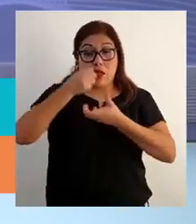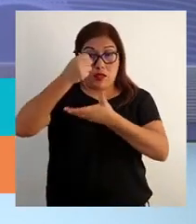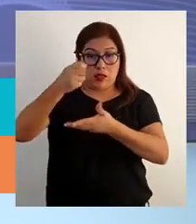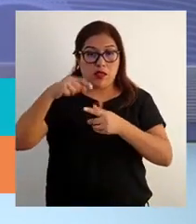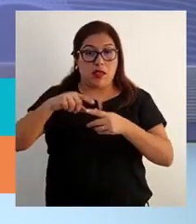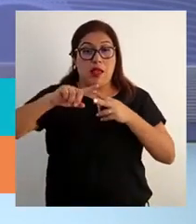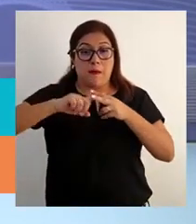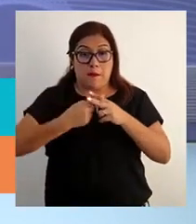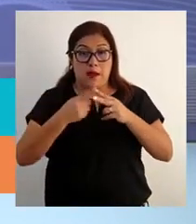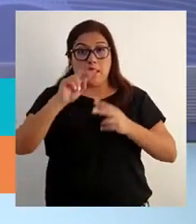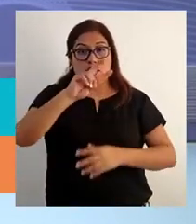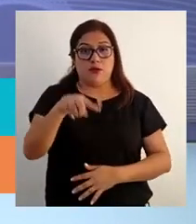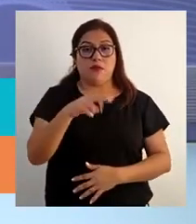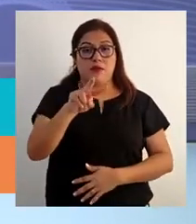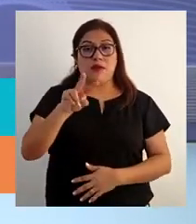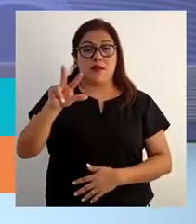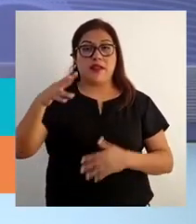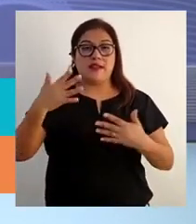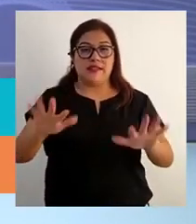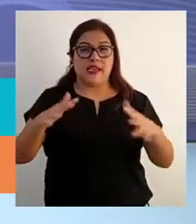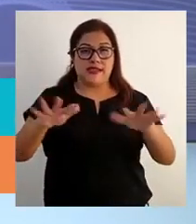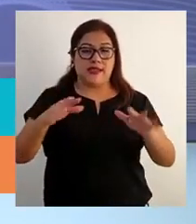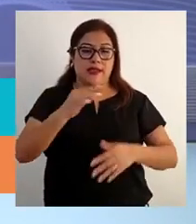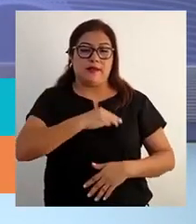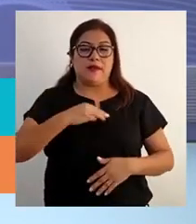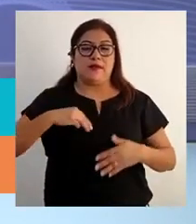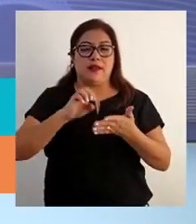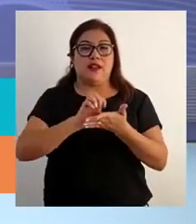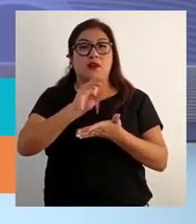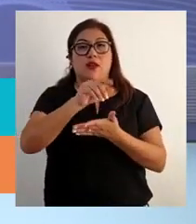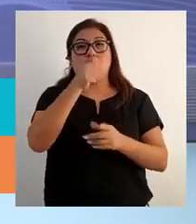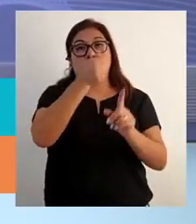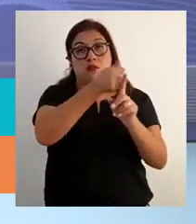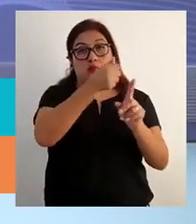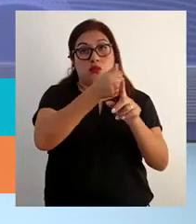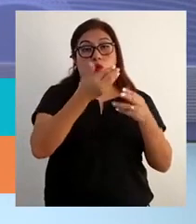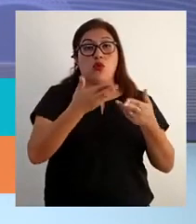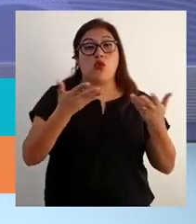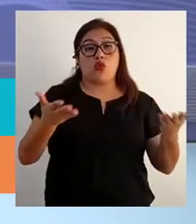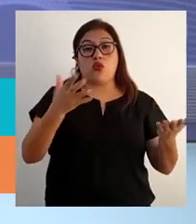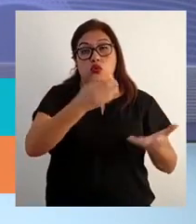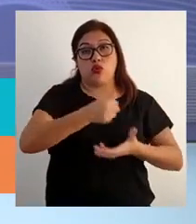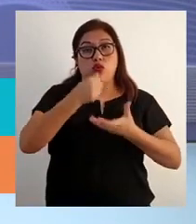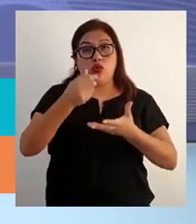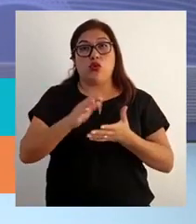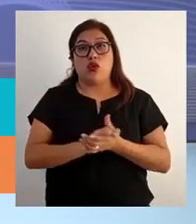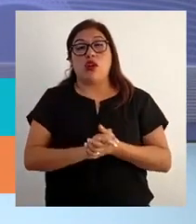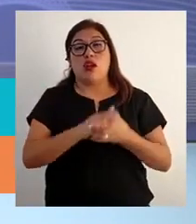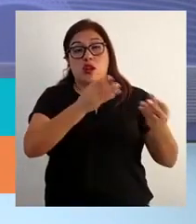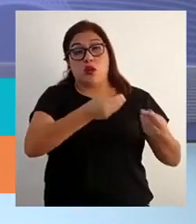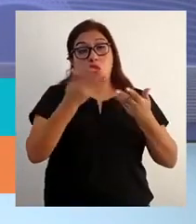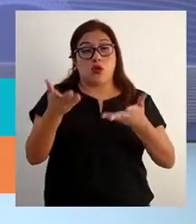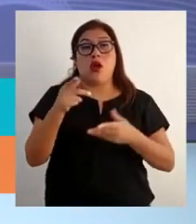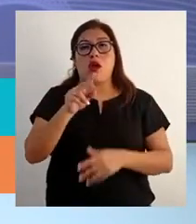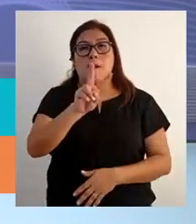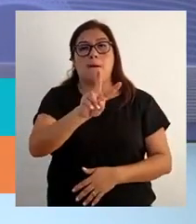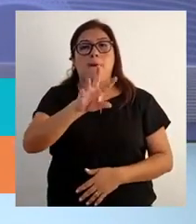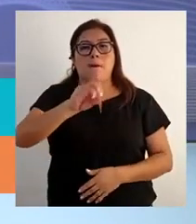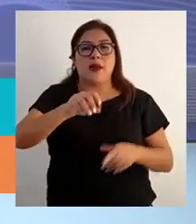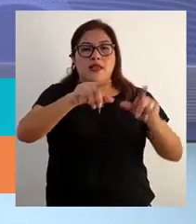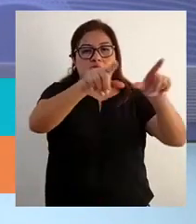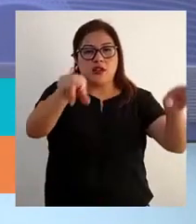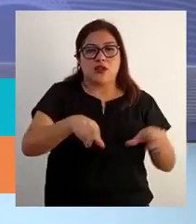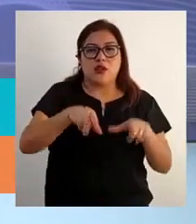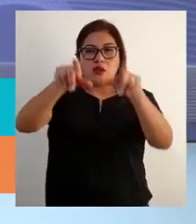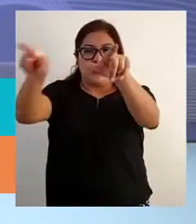ya el Ministerio de Educación está implementando con sus propios recursos 20 salas sensoriales en todo el país. Esto es